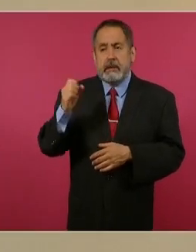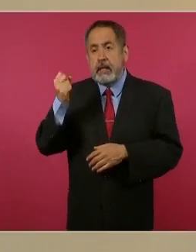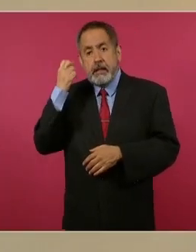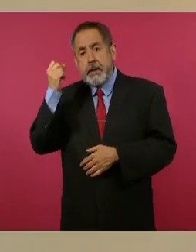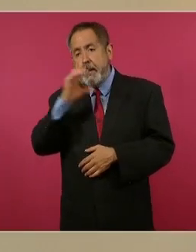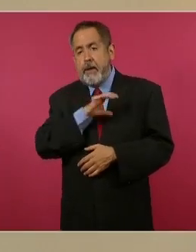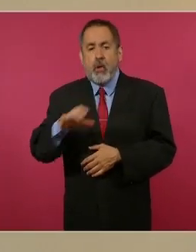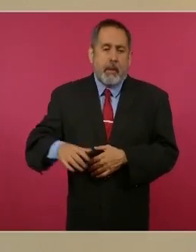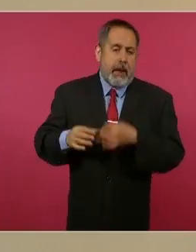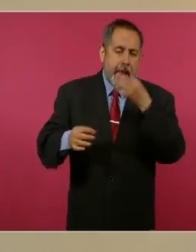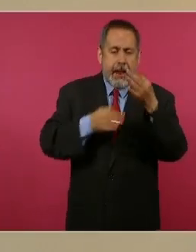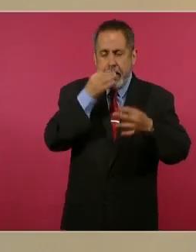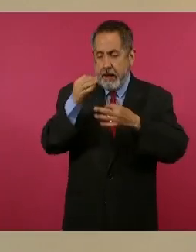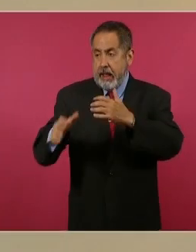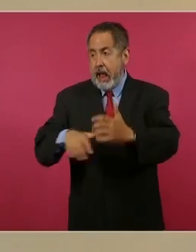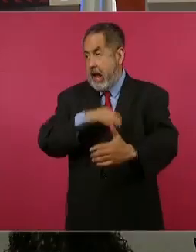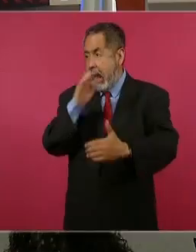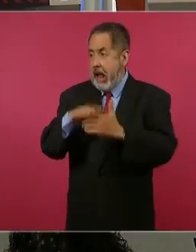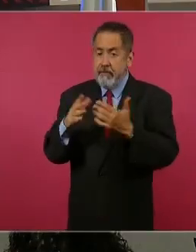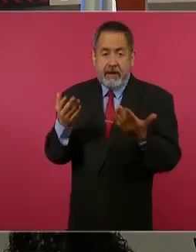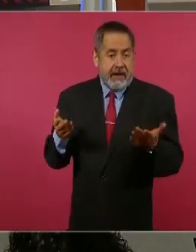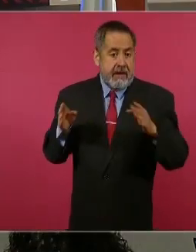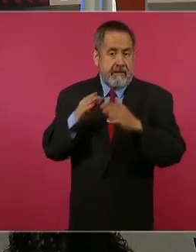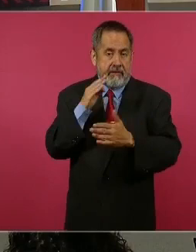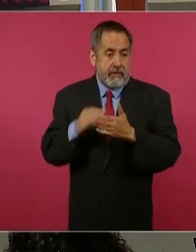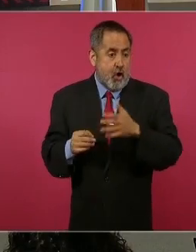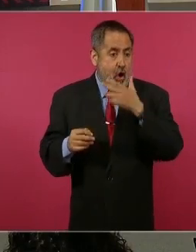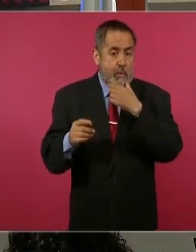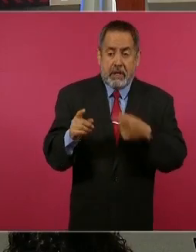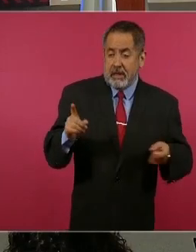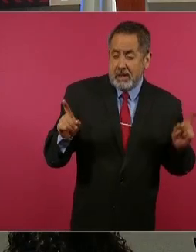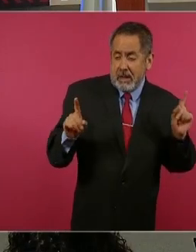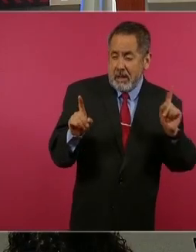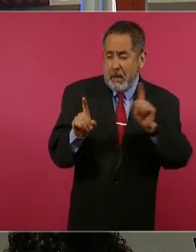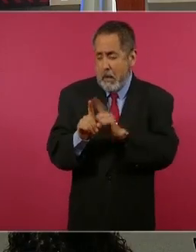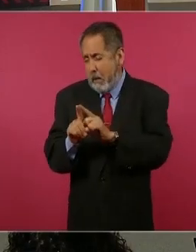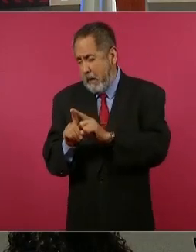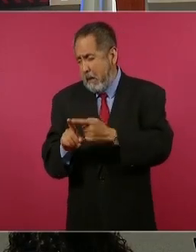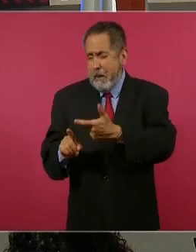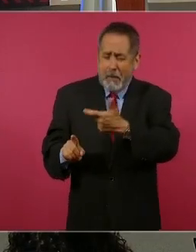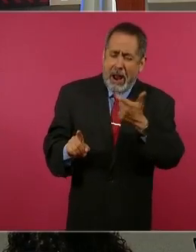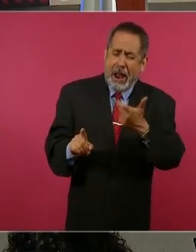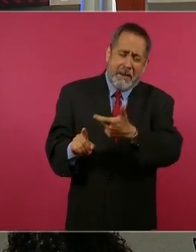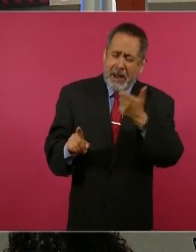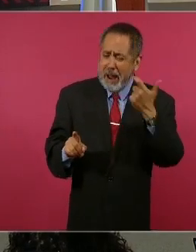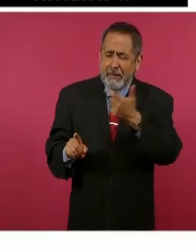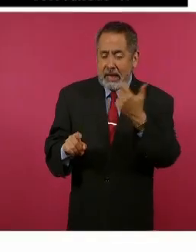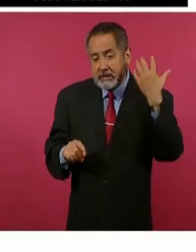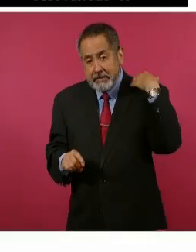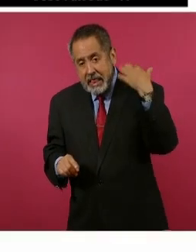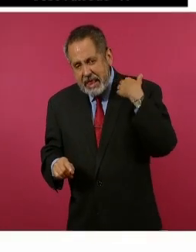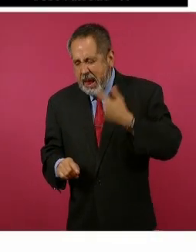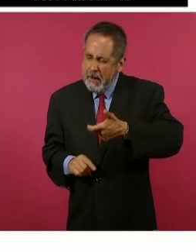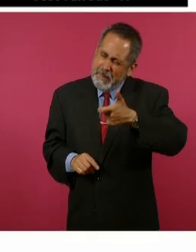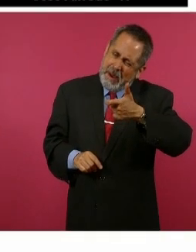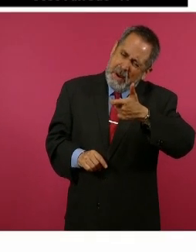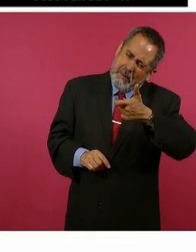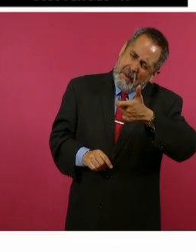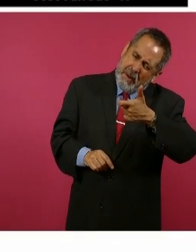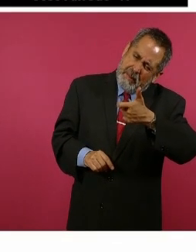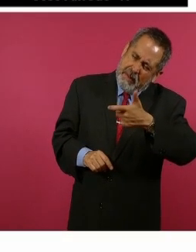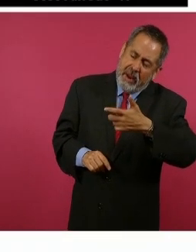campaña política, un hombre lo alcanzó y le disparó en repetidas ocasiones por la espalda, provocándole la muerte.